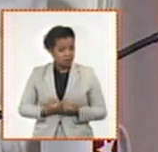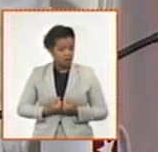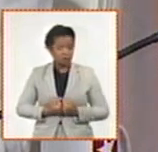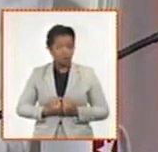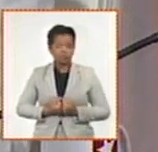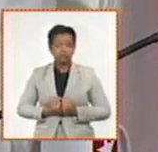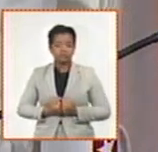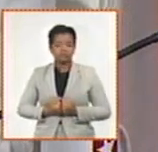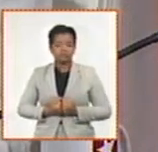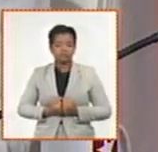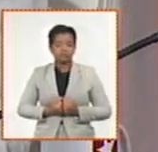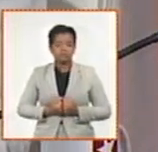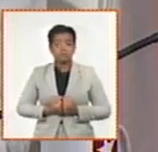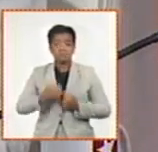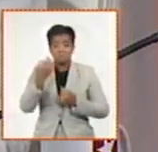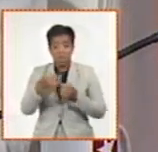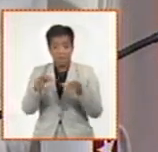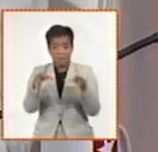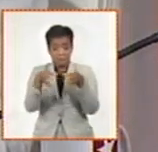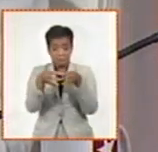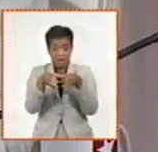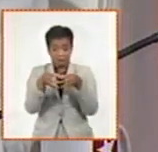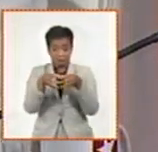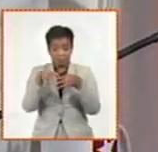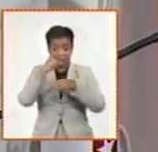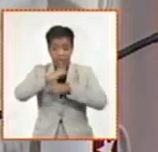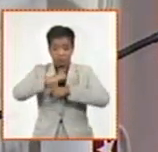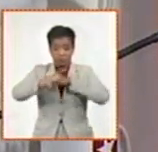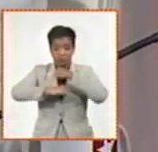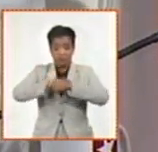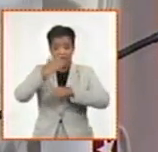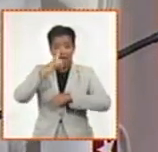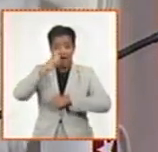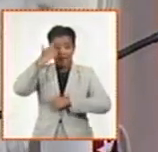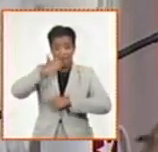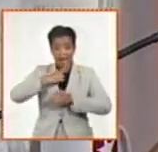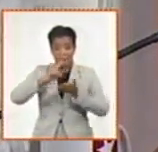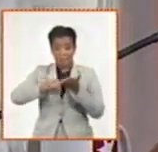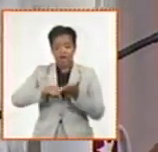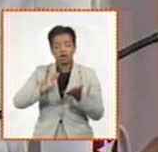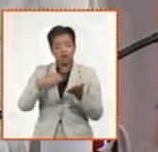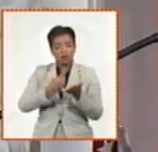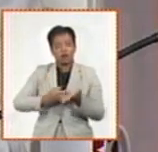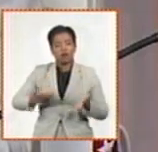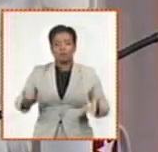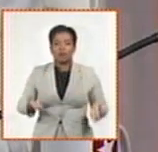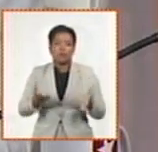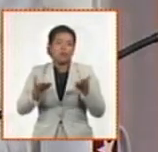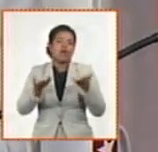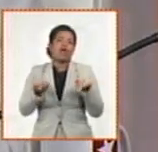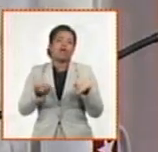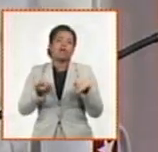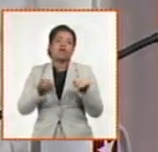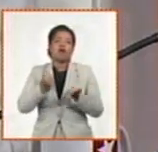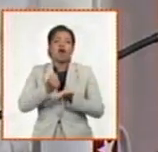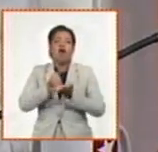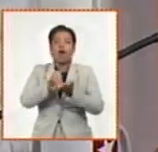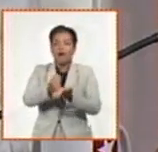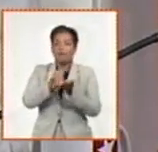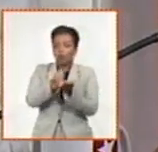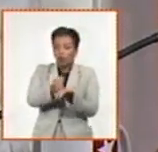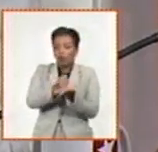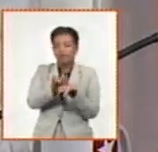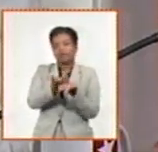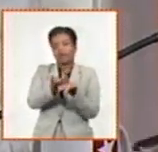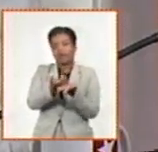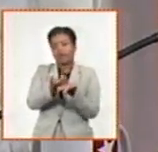usar la metodología, sino que a través de la propia estructura de la ANAP promovemos la agroecología, se le aportan nuevos